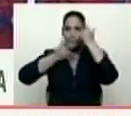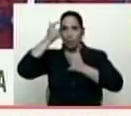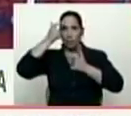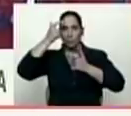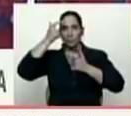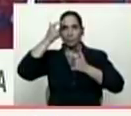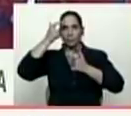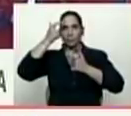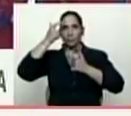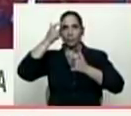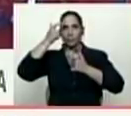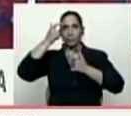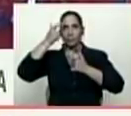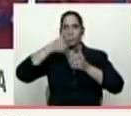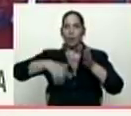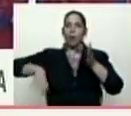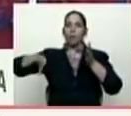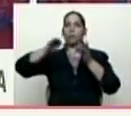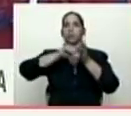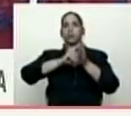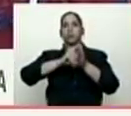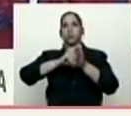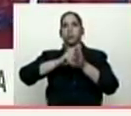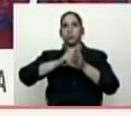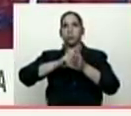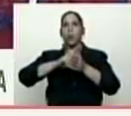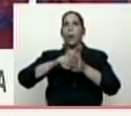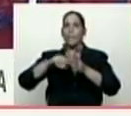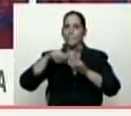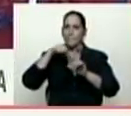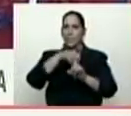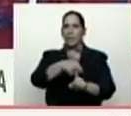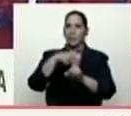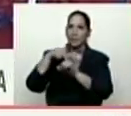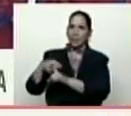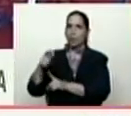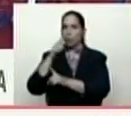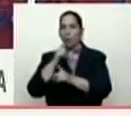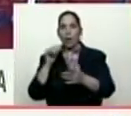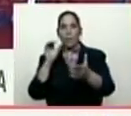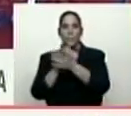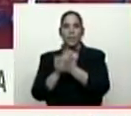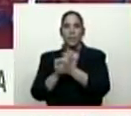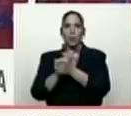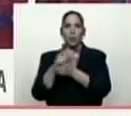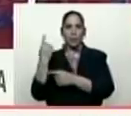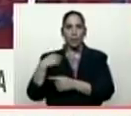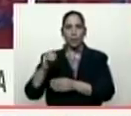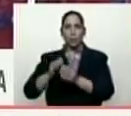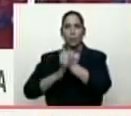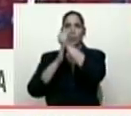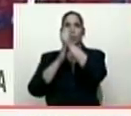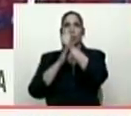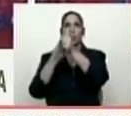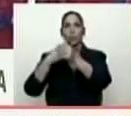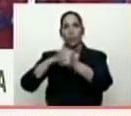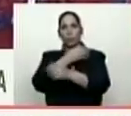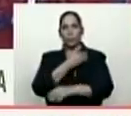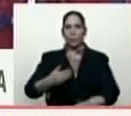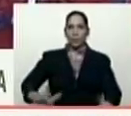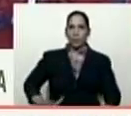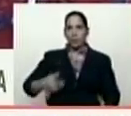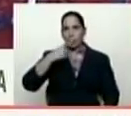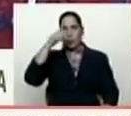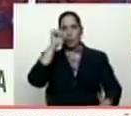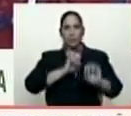supremo Hugo Chávez, volveremos a vencer al enemigo, teniendo como líder de esta gesta que estamos dando a nuestro presidente obrero,